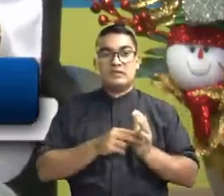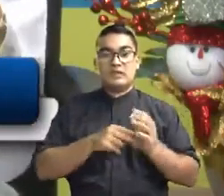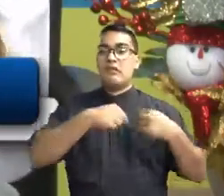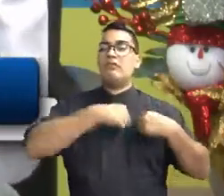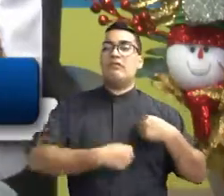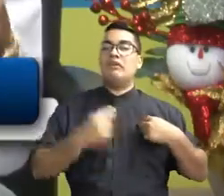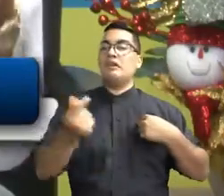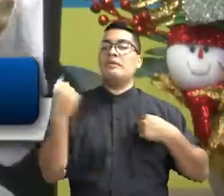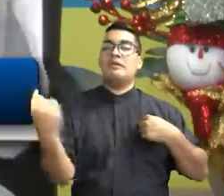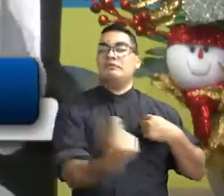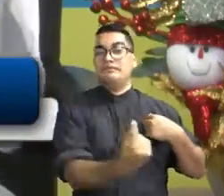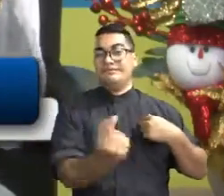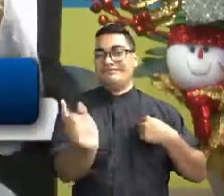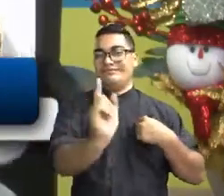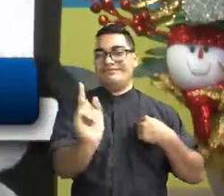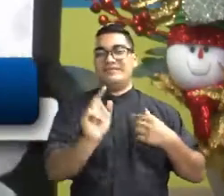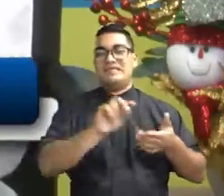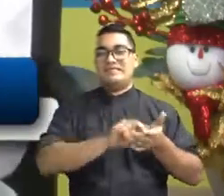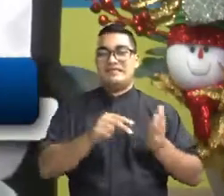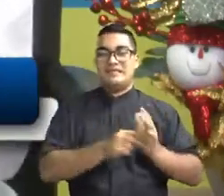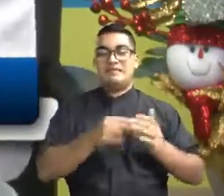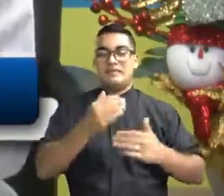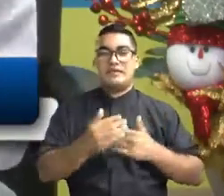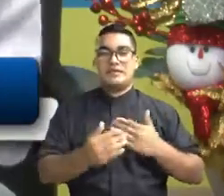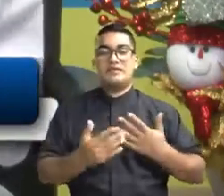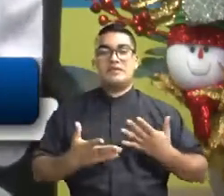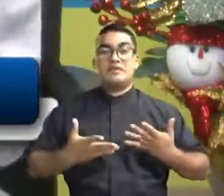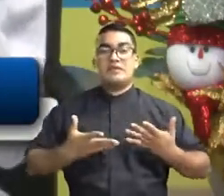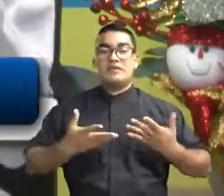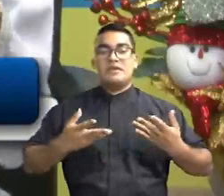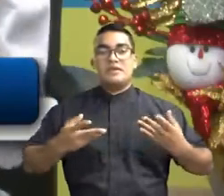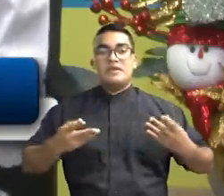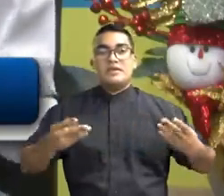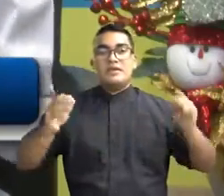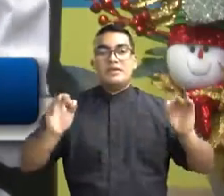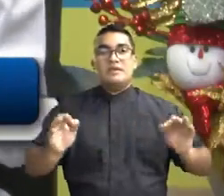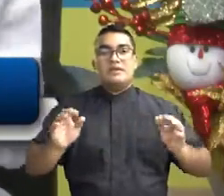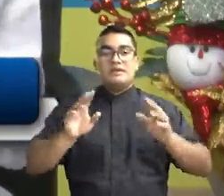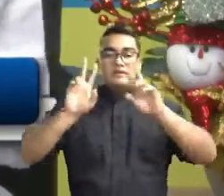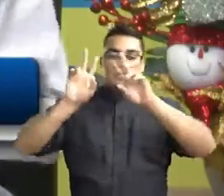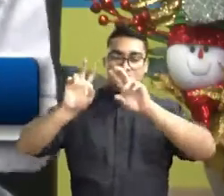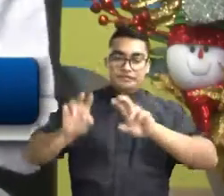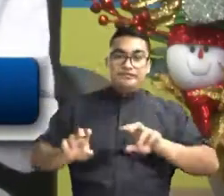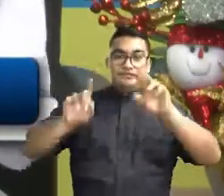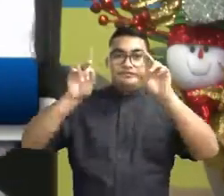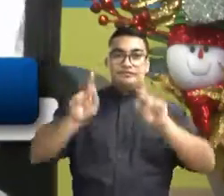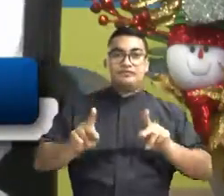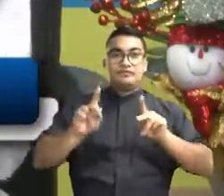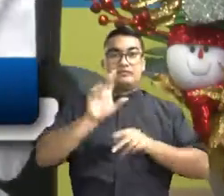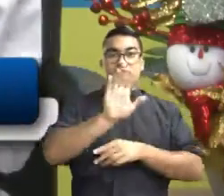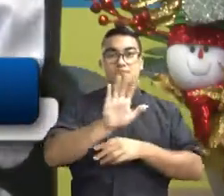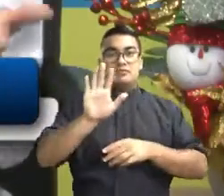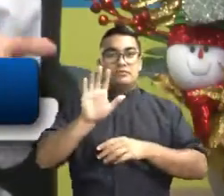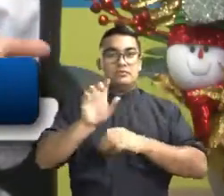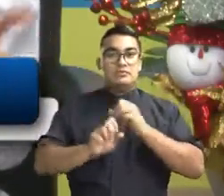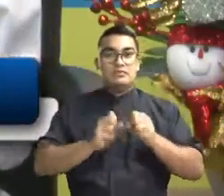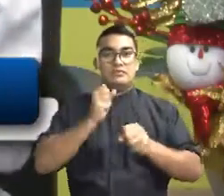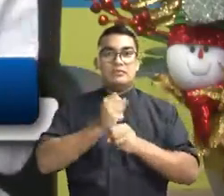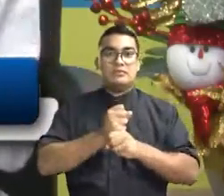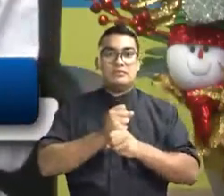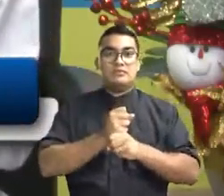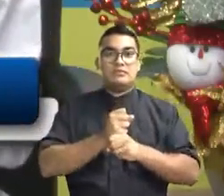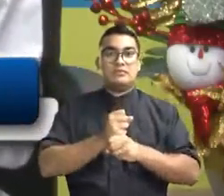quirúrgico, luego viene todo el proceso de recuperación, ¿verdad? Pero si nosotros evaluamos, porque si tenemos un paciente de 55 años, que es un